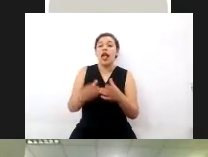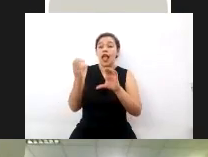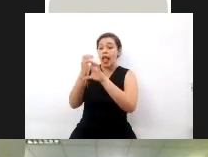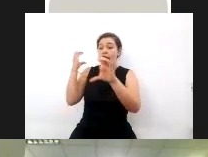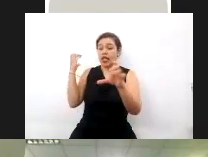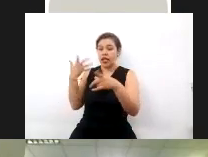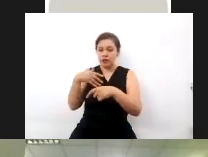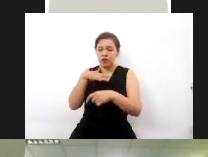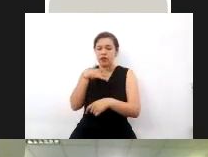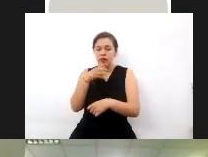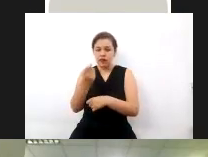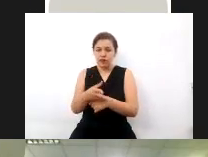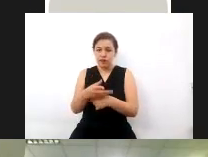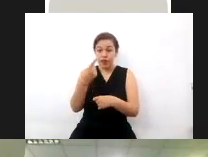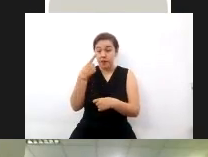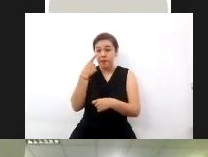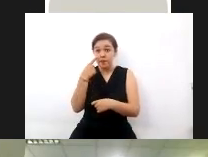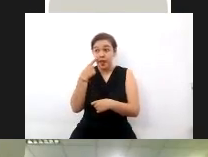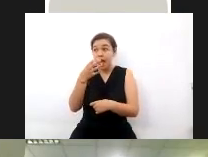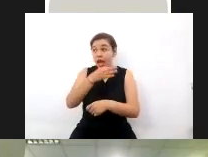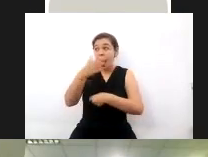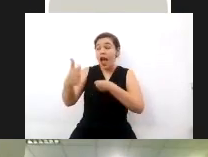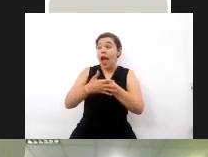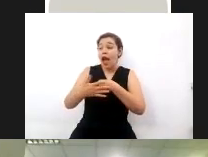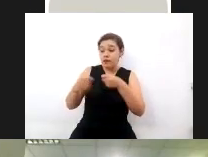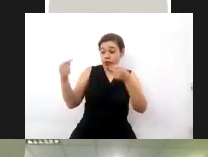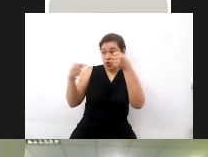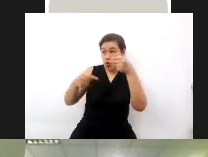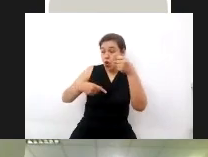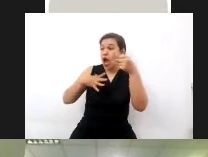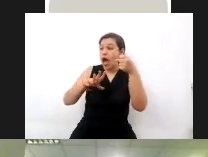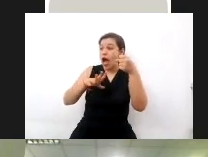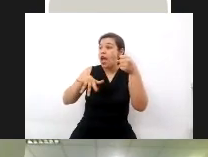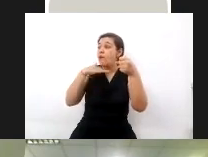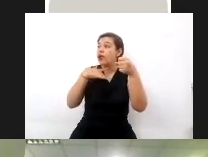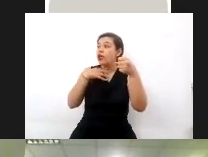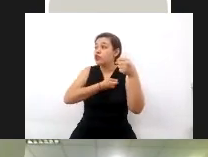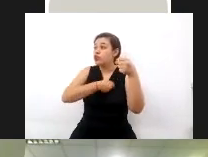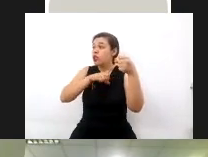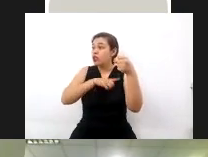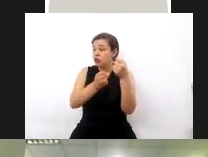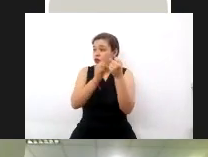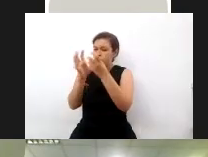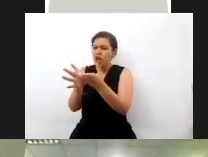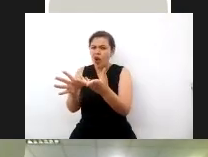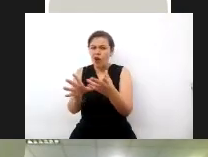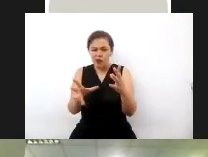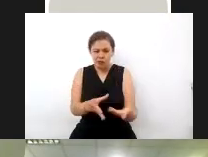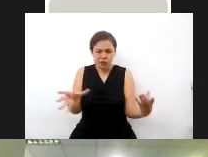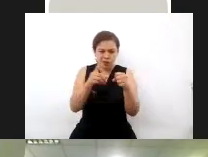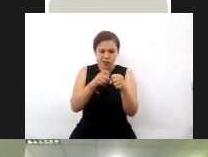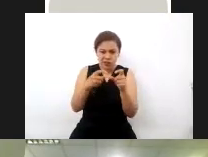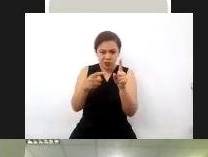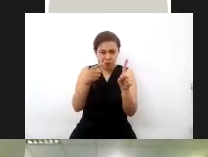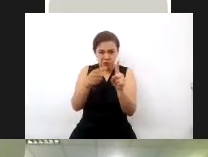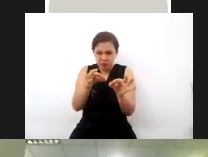basura, haciéndoles hincapié en que llevan residuos sanitarios. No necesitan ser una bolsa específica de algún color, no debe